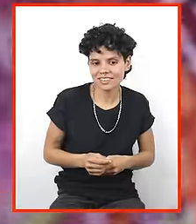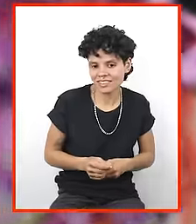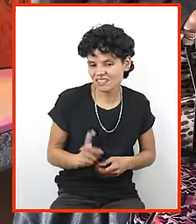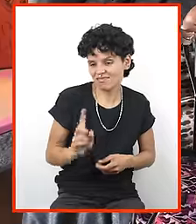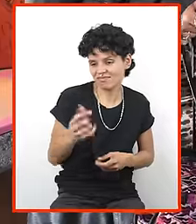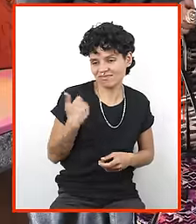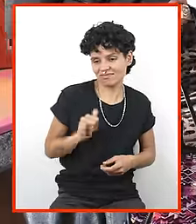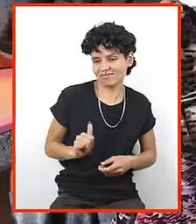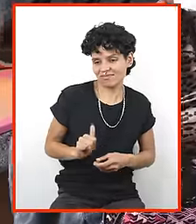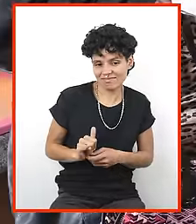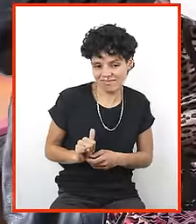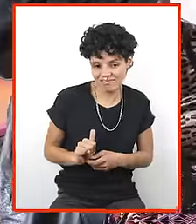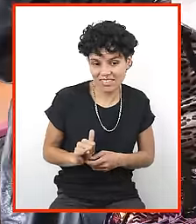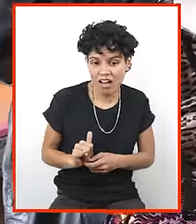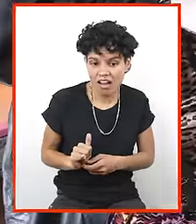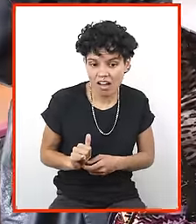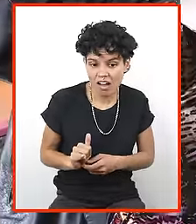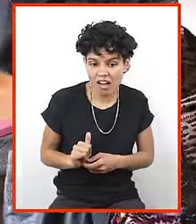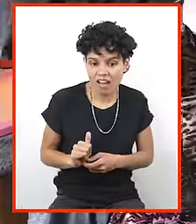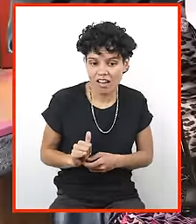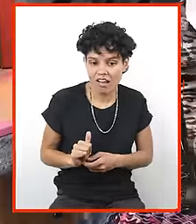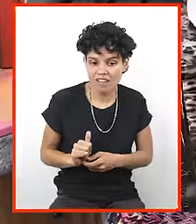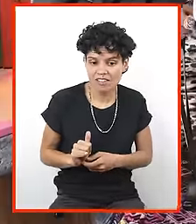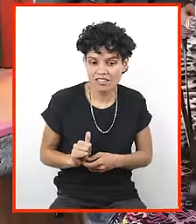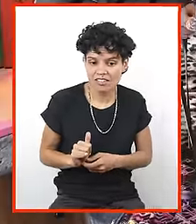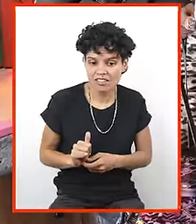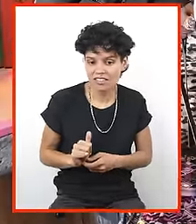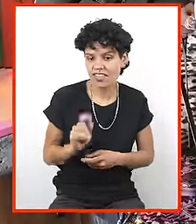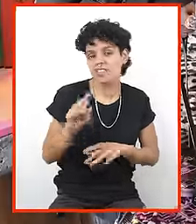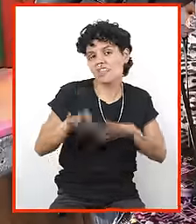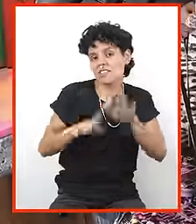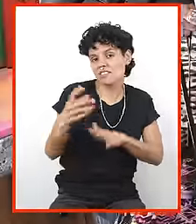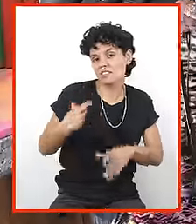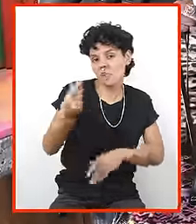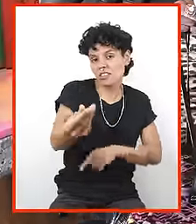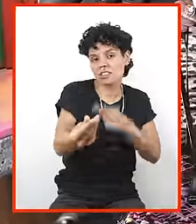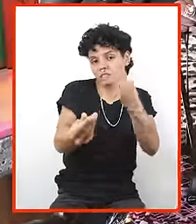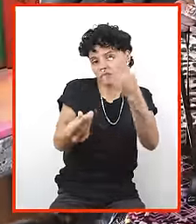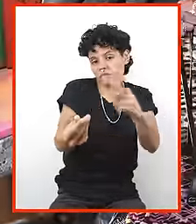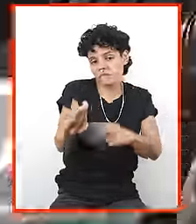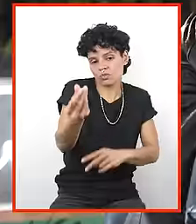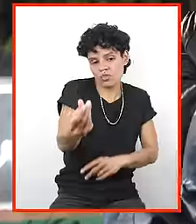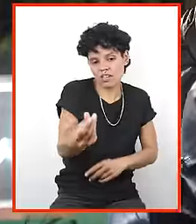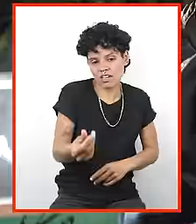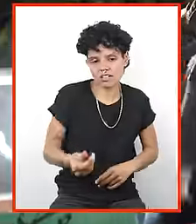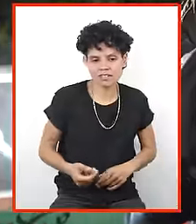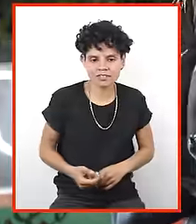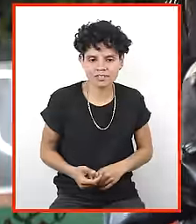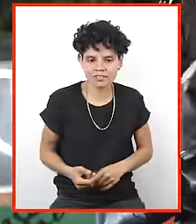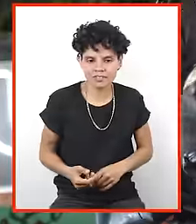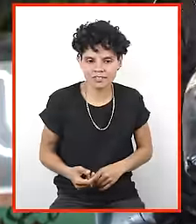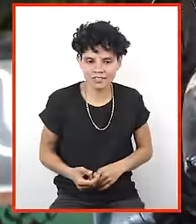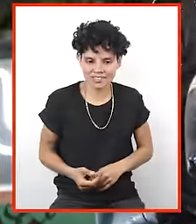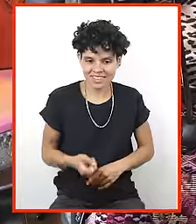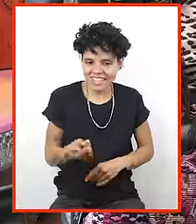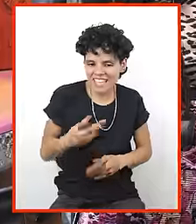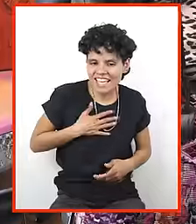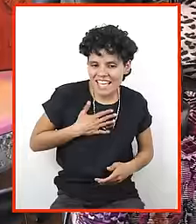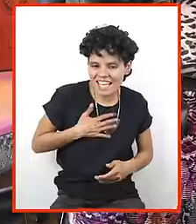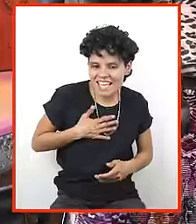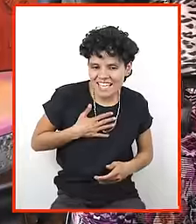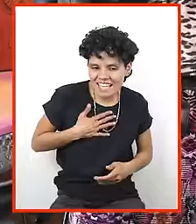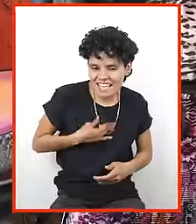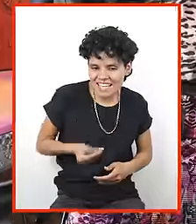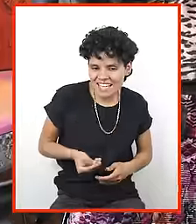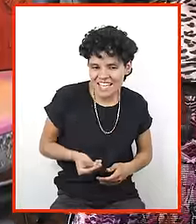Ay, hay otro. ¿No le gustó? ¡Óyeme! Mi amor. Tal vez tenés que dárselo tú. Mi amor. A ver. Toma. ¿Quieres